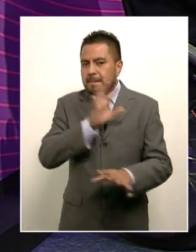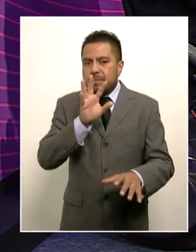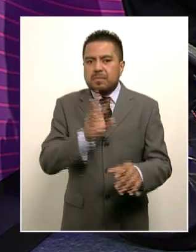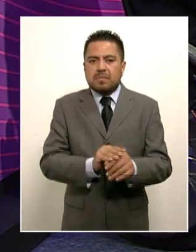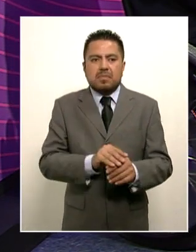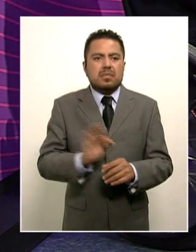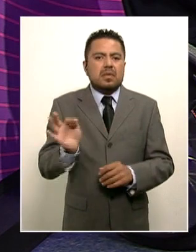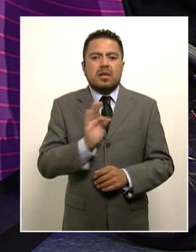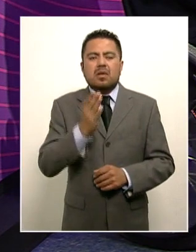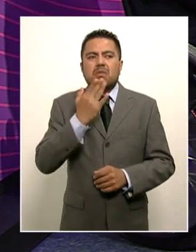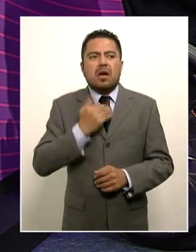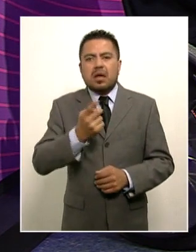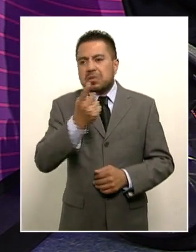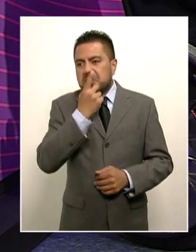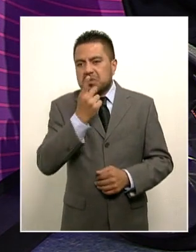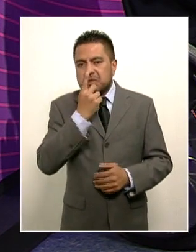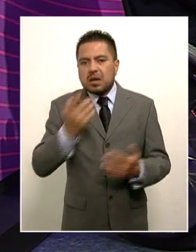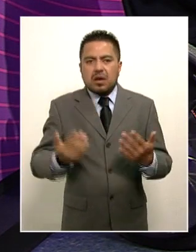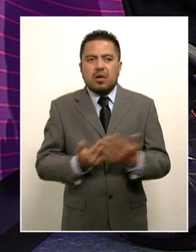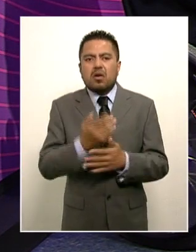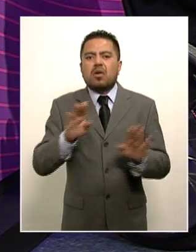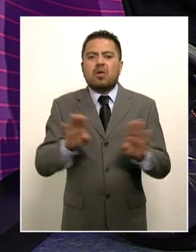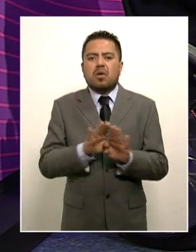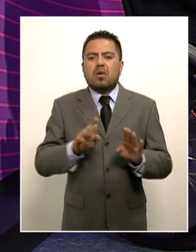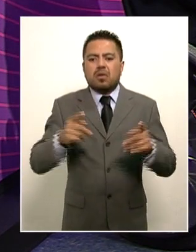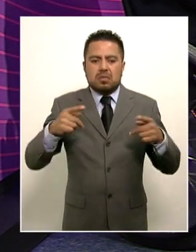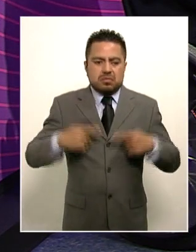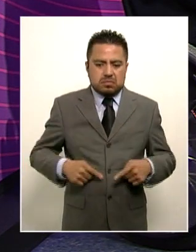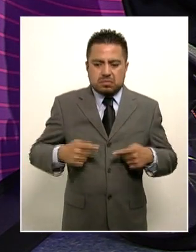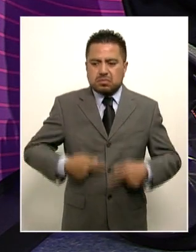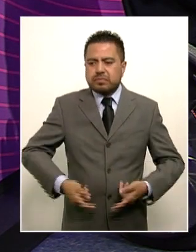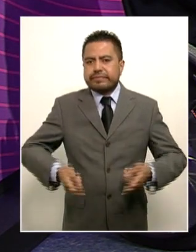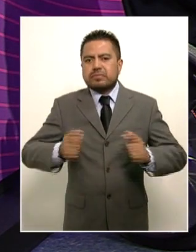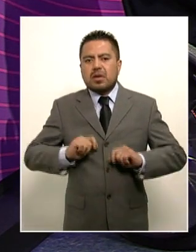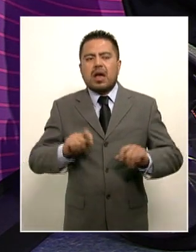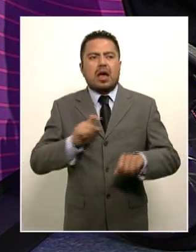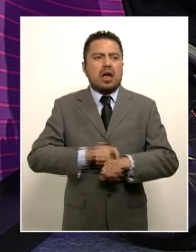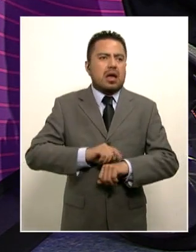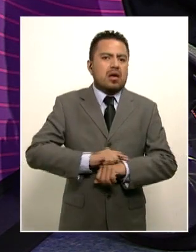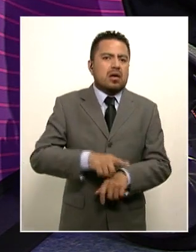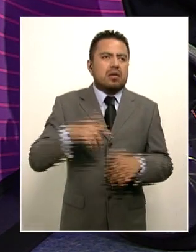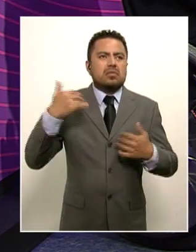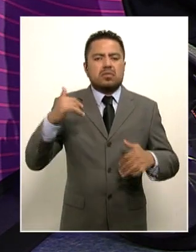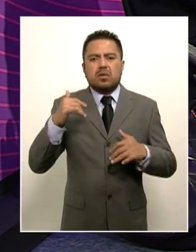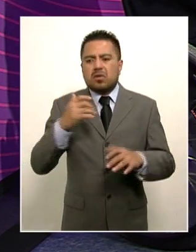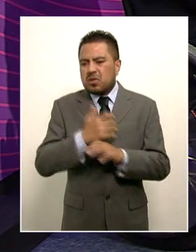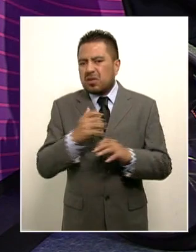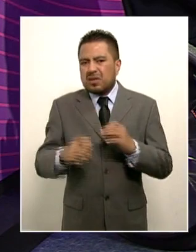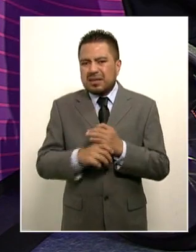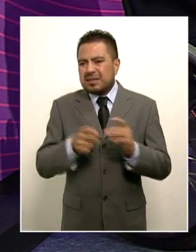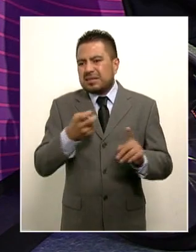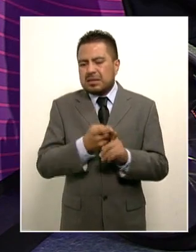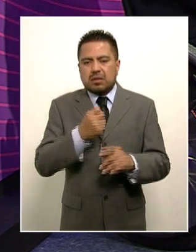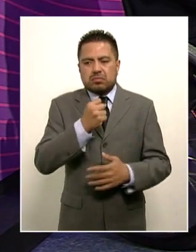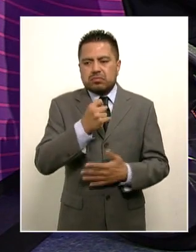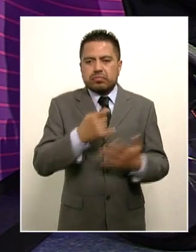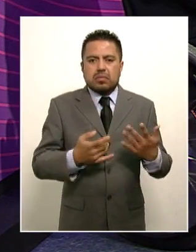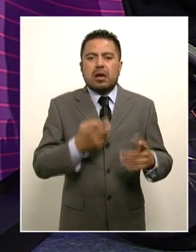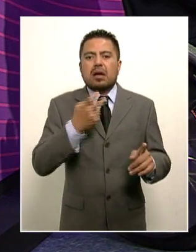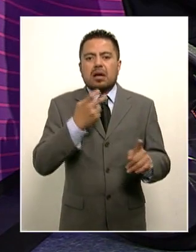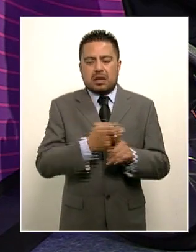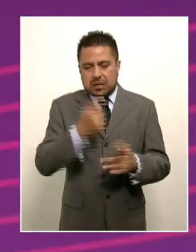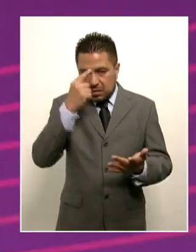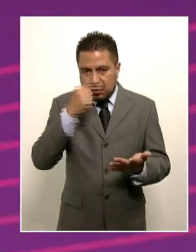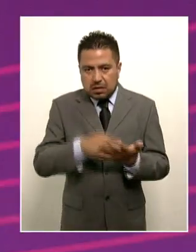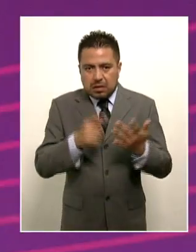Ni siquiera que desayunar, cómo me voy a vestir, a qué hora me voy a bañar, en fin, ese tipo de cosas, ¿no? Sí. Entonces, eso, yo